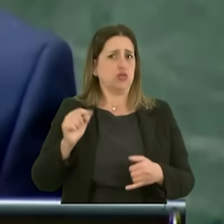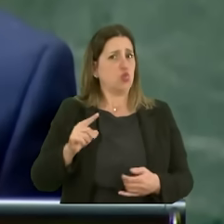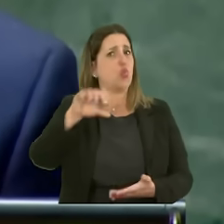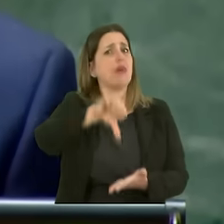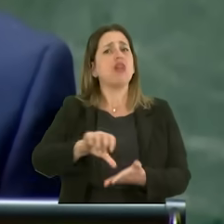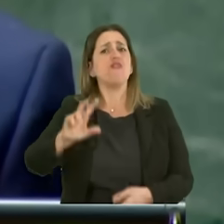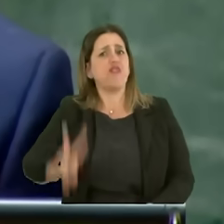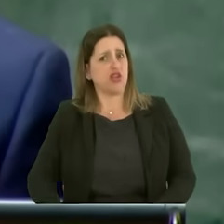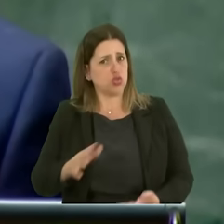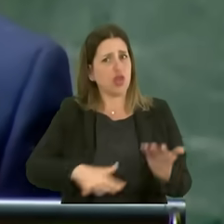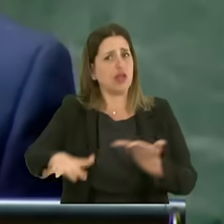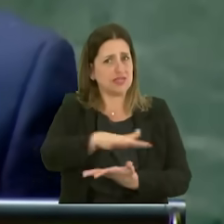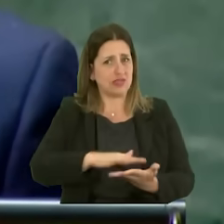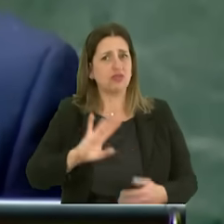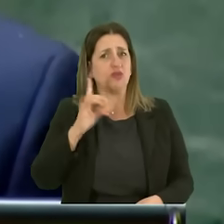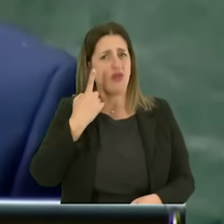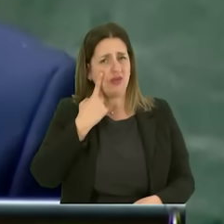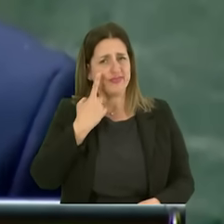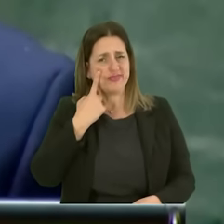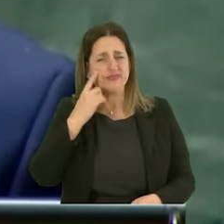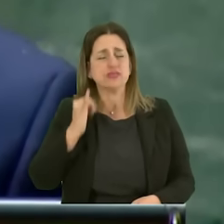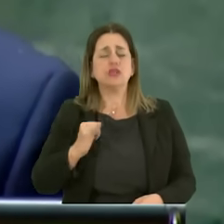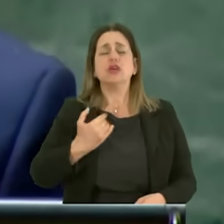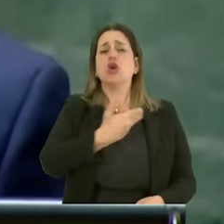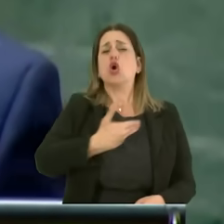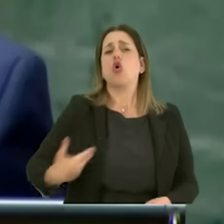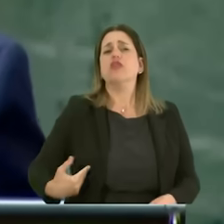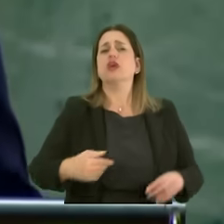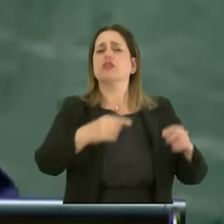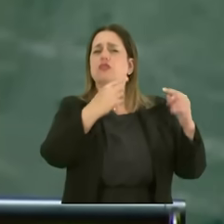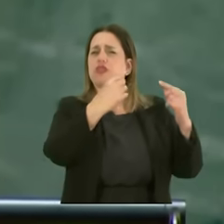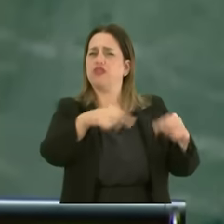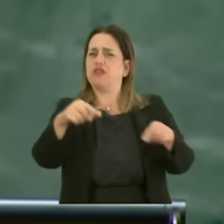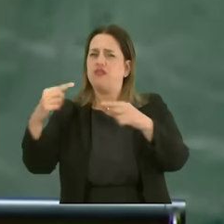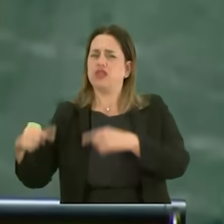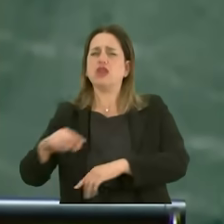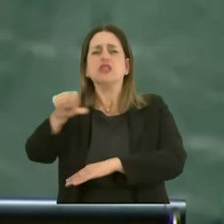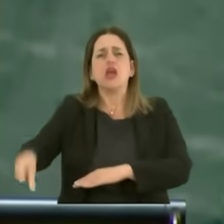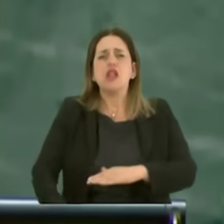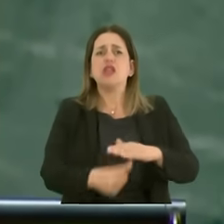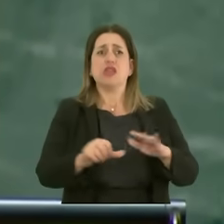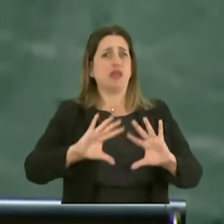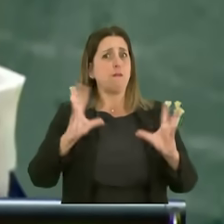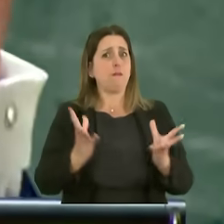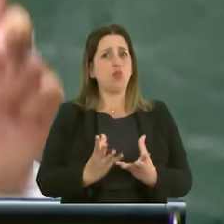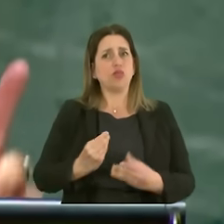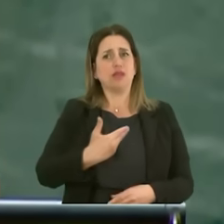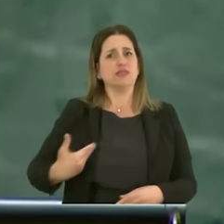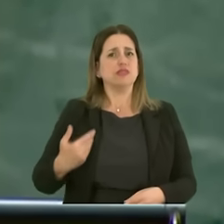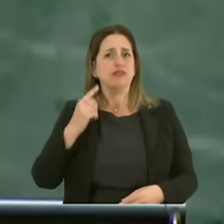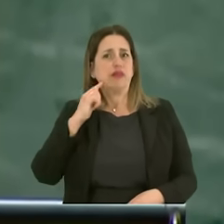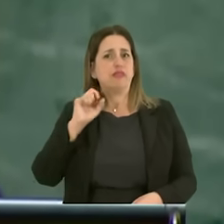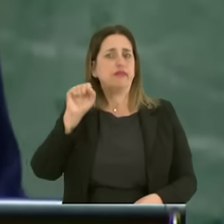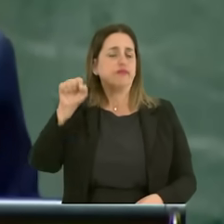este país y muchos gobiernos y muchos líderes mundiales han mirado para el